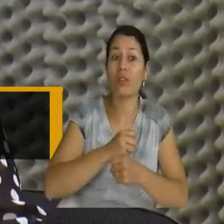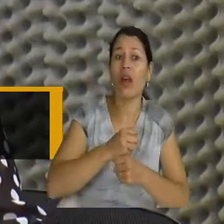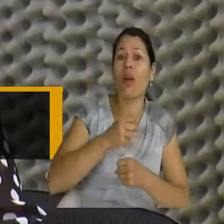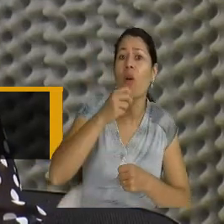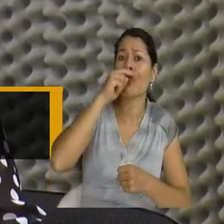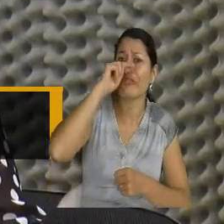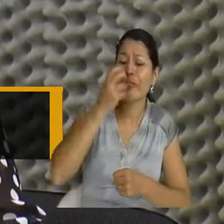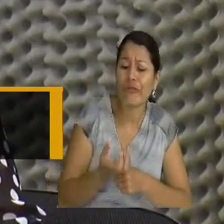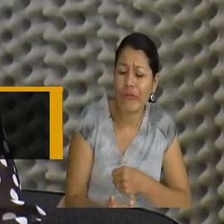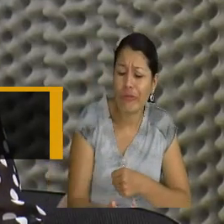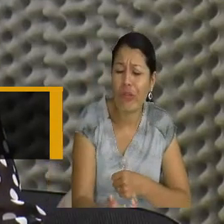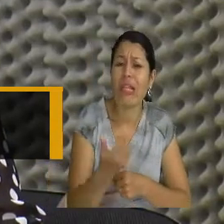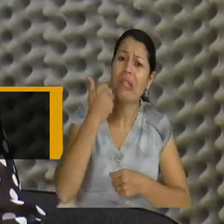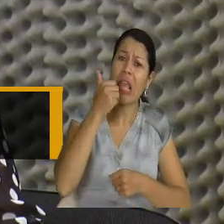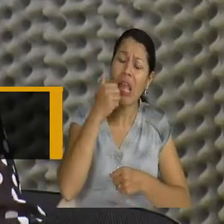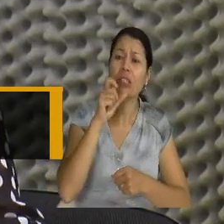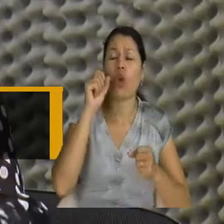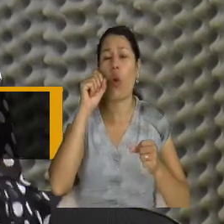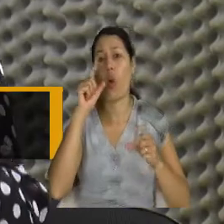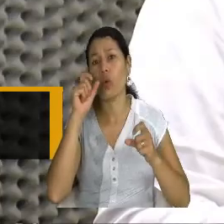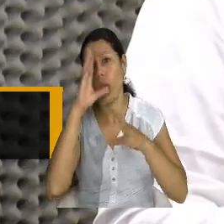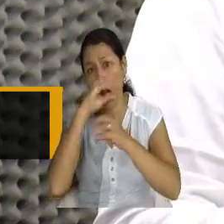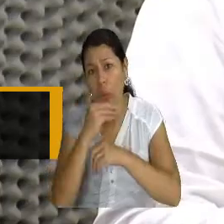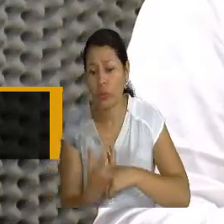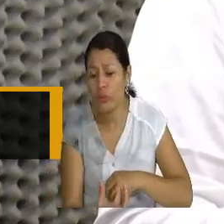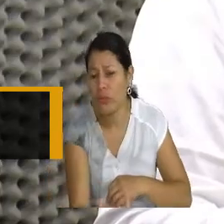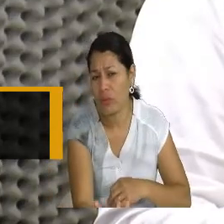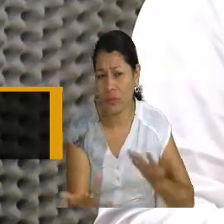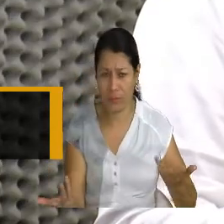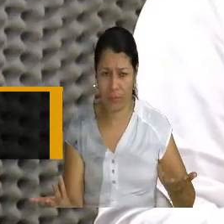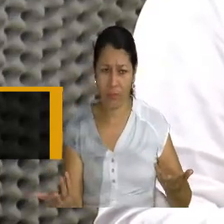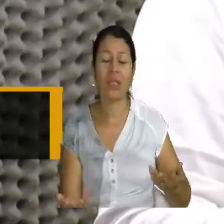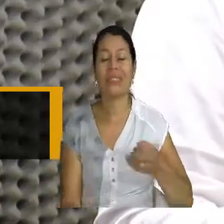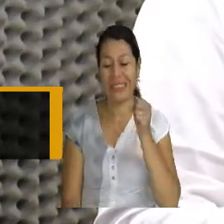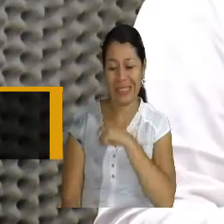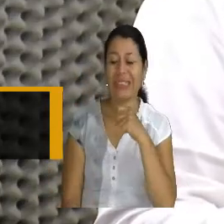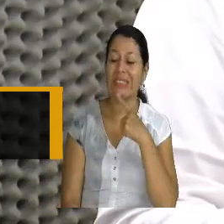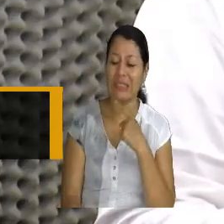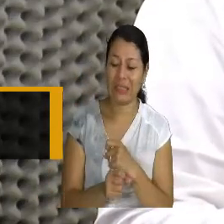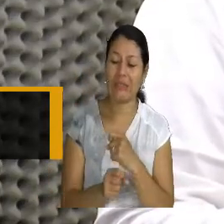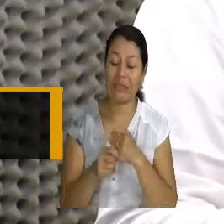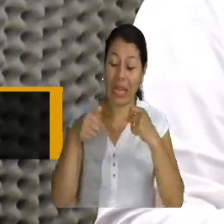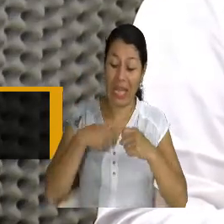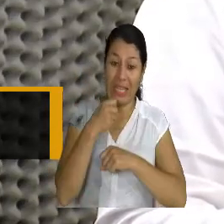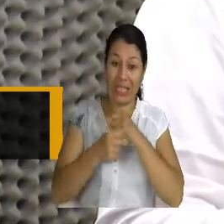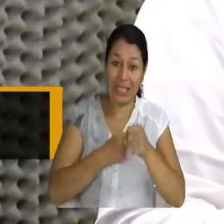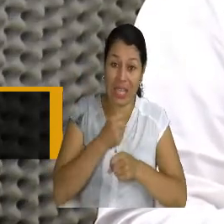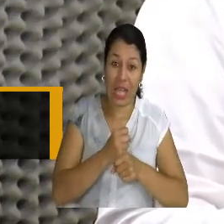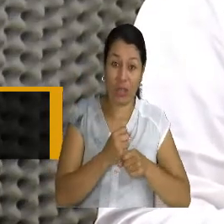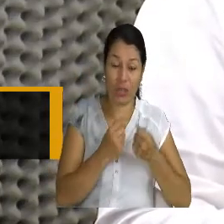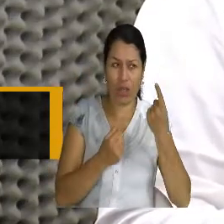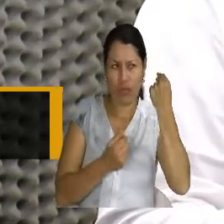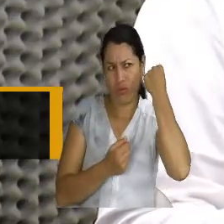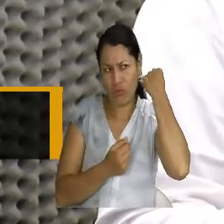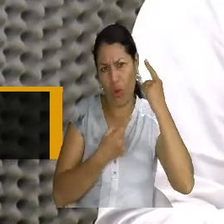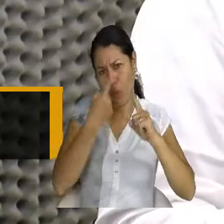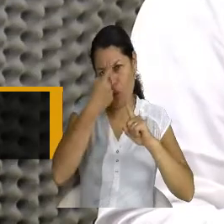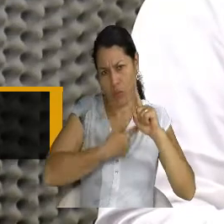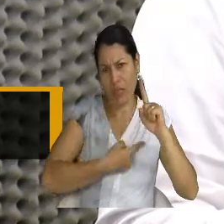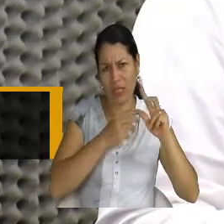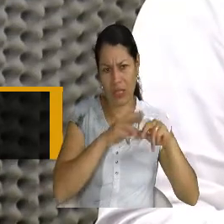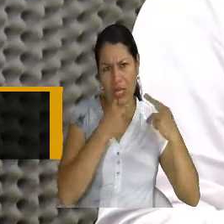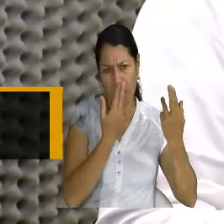Sí, eso era complicado. Precisamente este año nos reunimos hace alrededor de un mes, venimos haciendo la